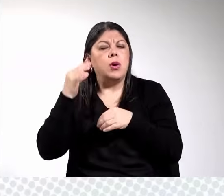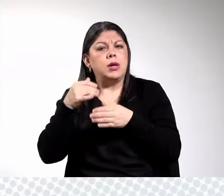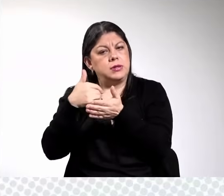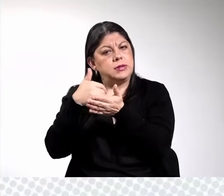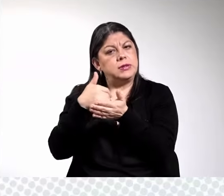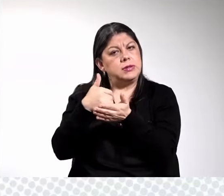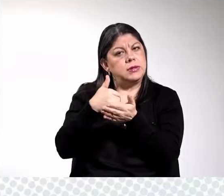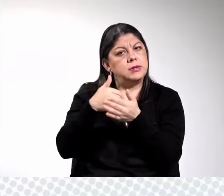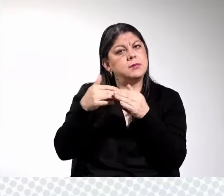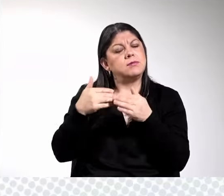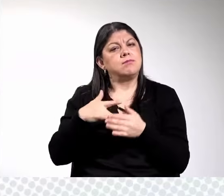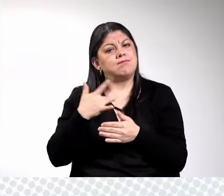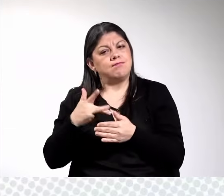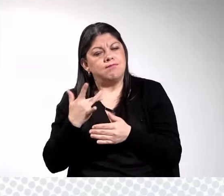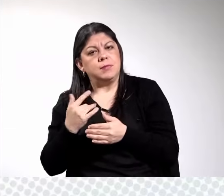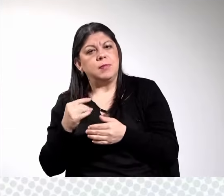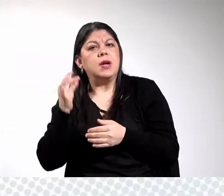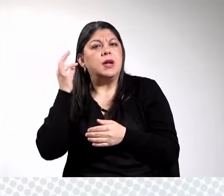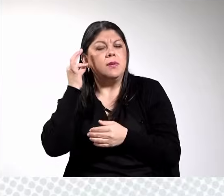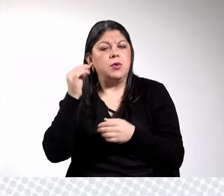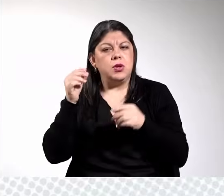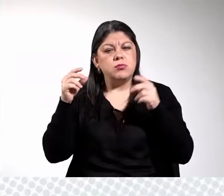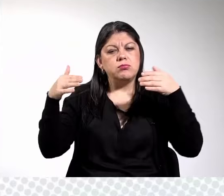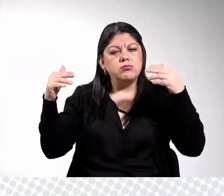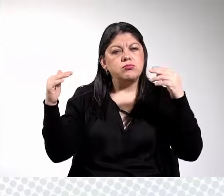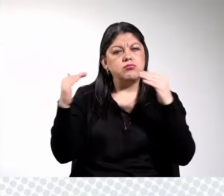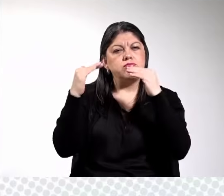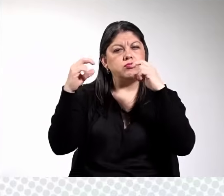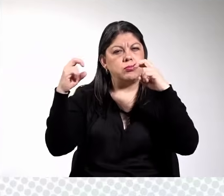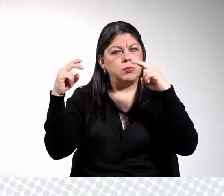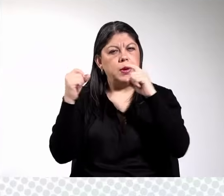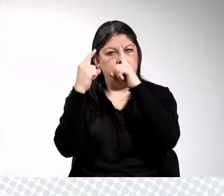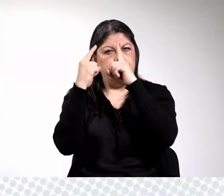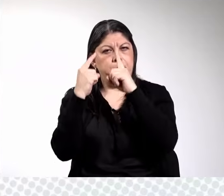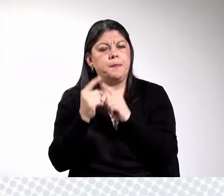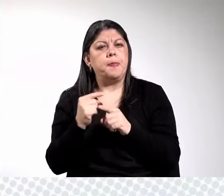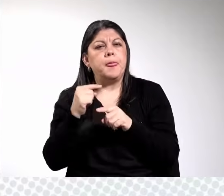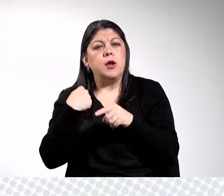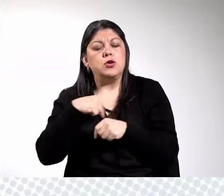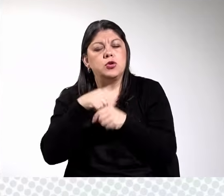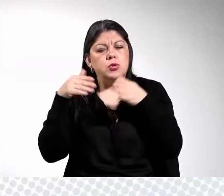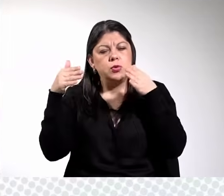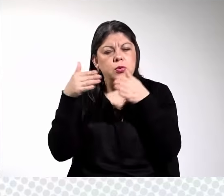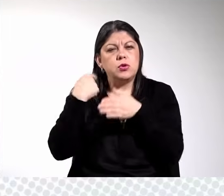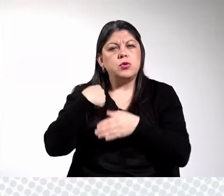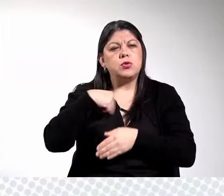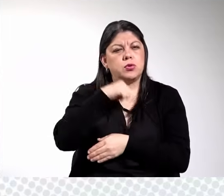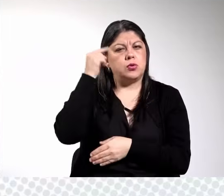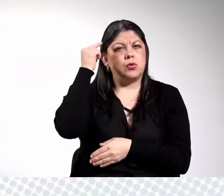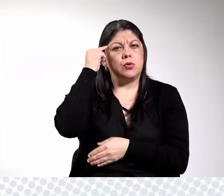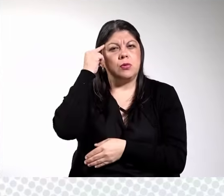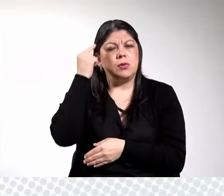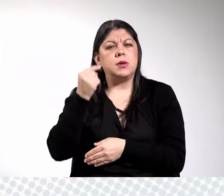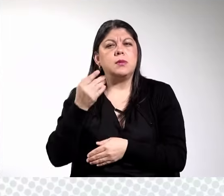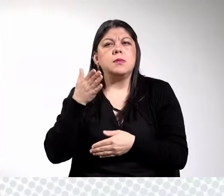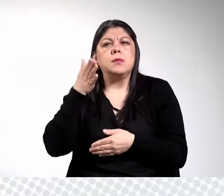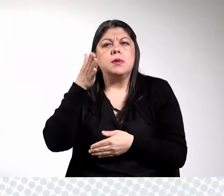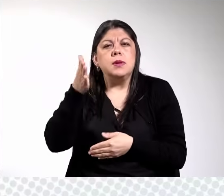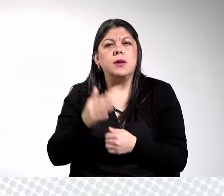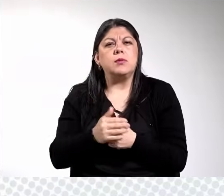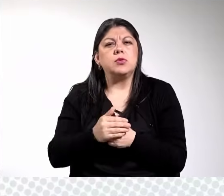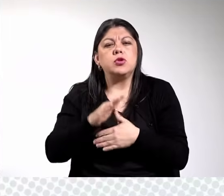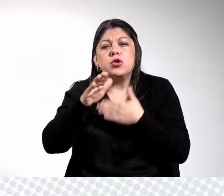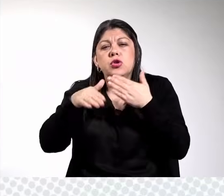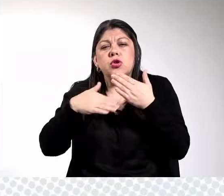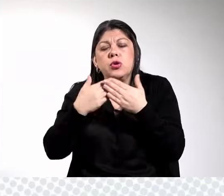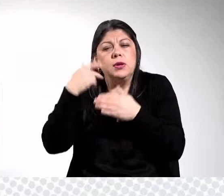los temas de las mujeres también. Entonces, dentro de este enfoque, nosotros pensamos, tenemos que echar a andar todas